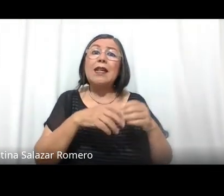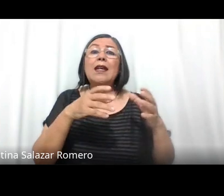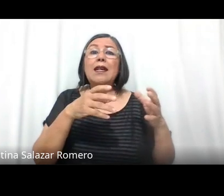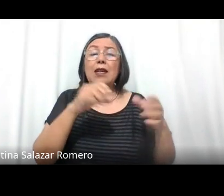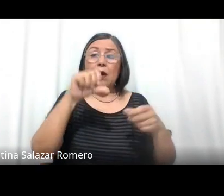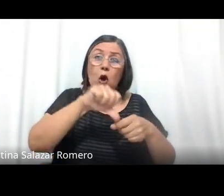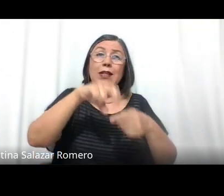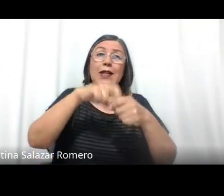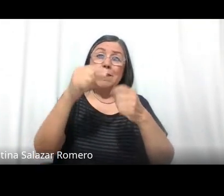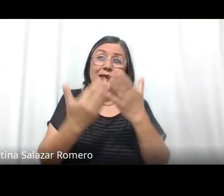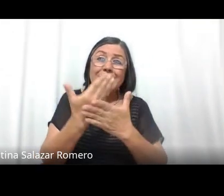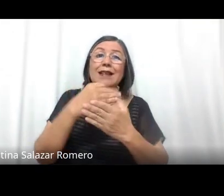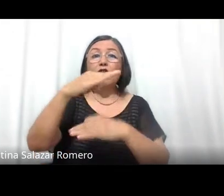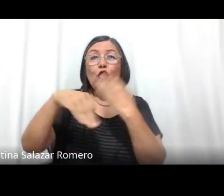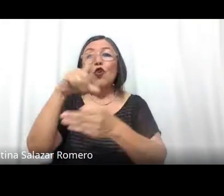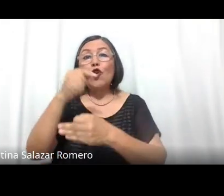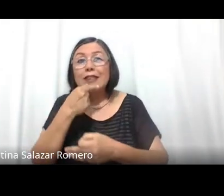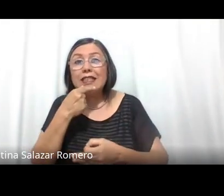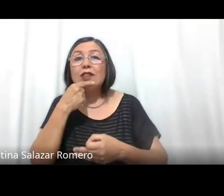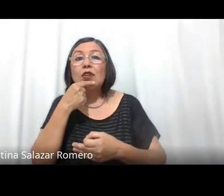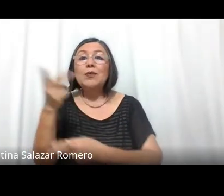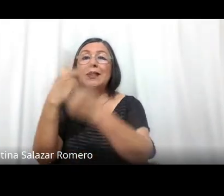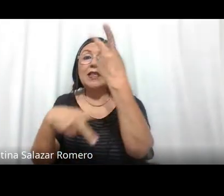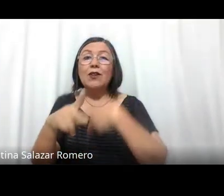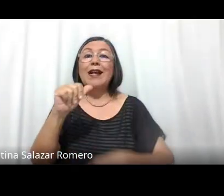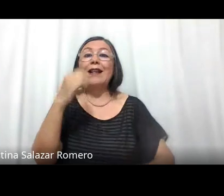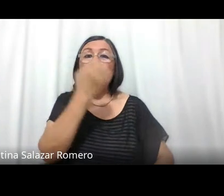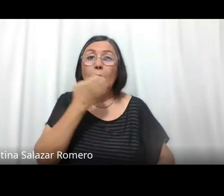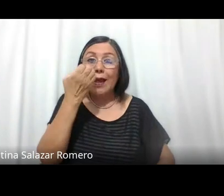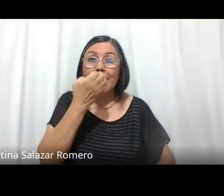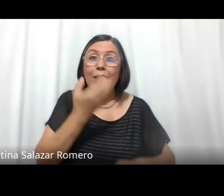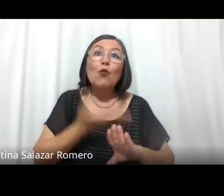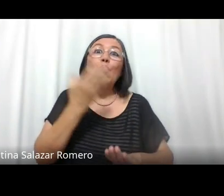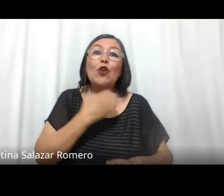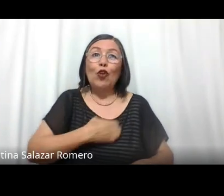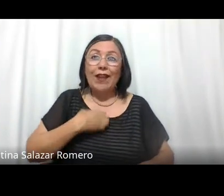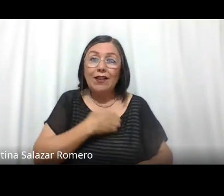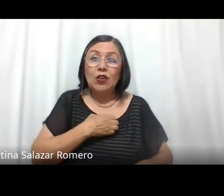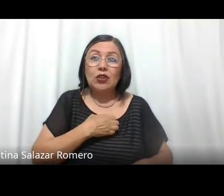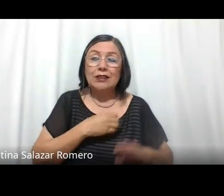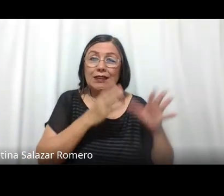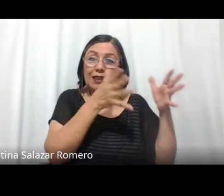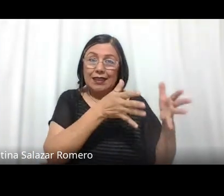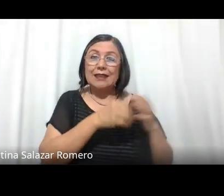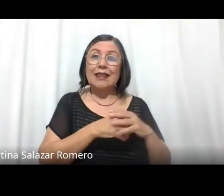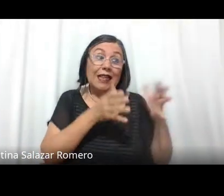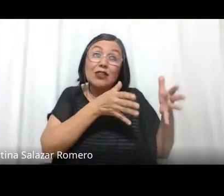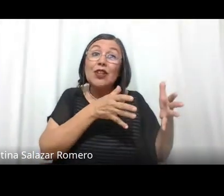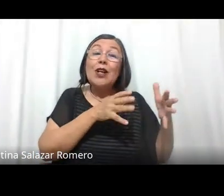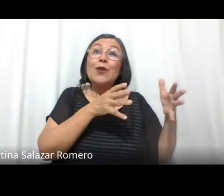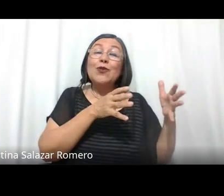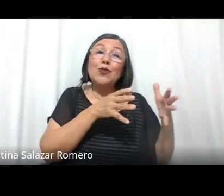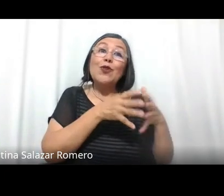dije, hoy en la mañana todos los niños vinieron a la escuela muy contentos, ¿sí?